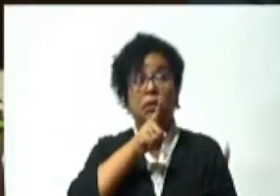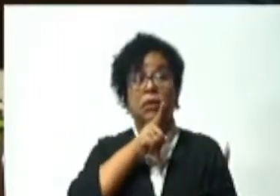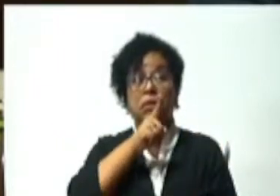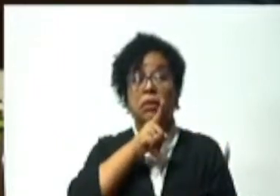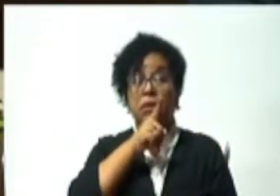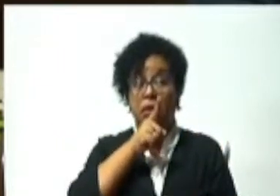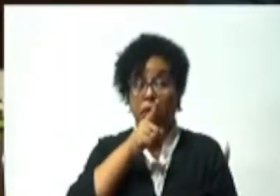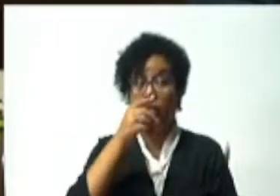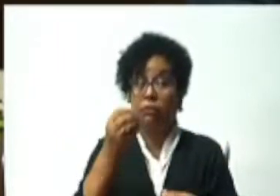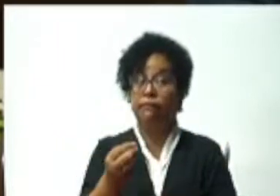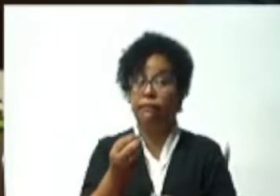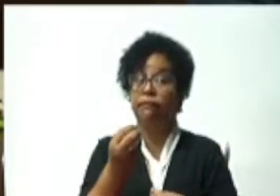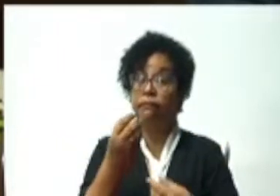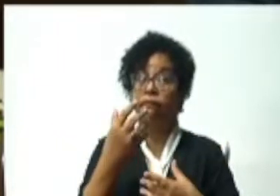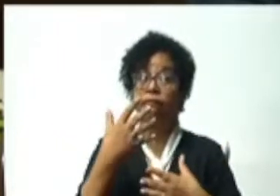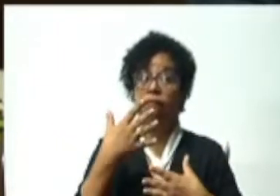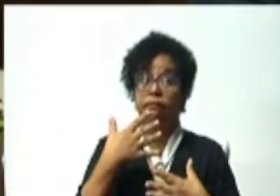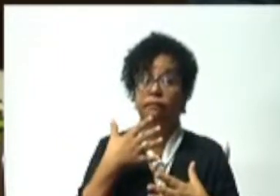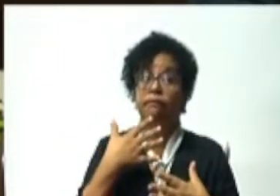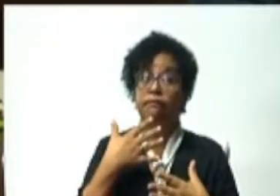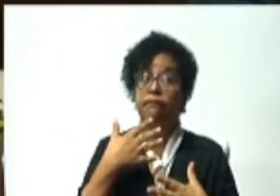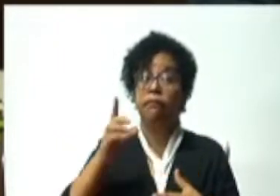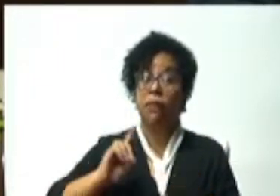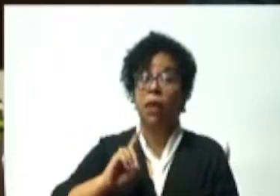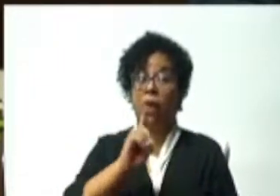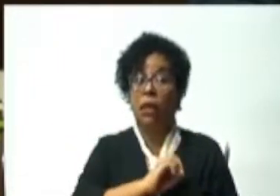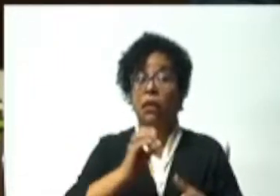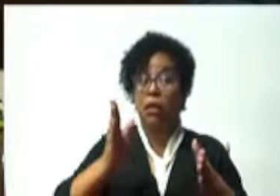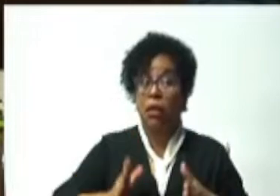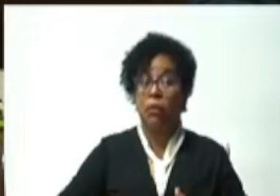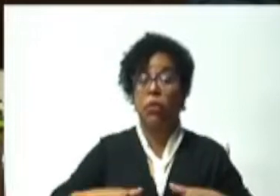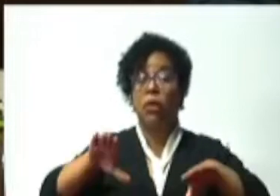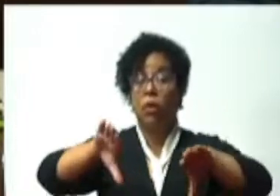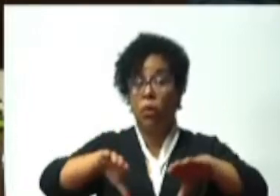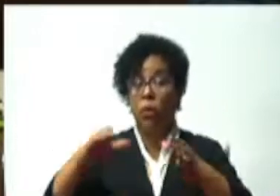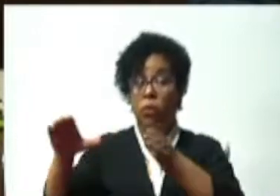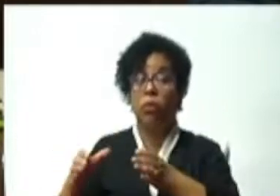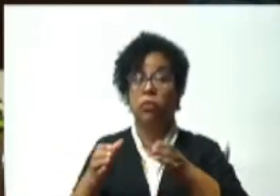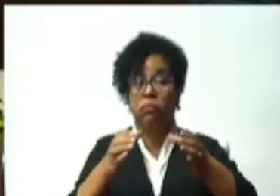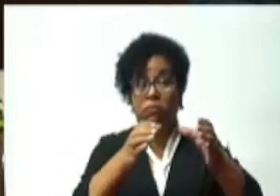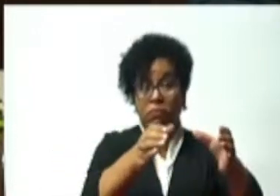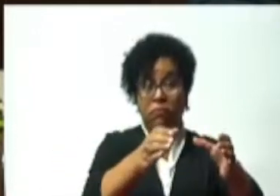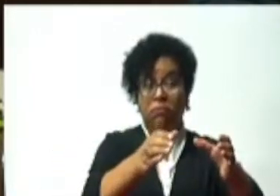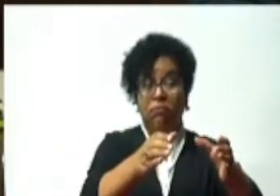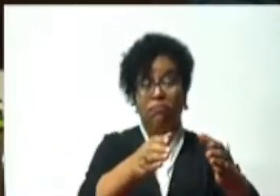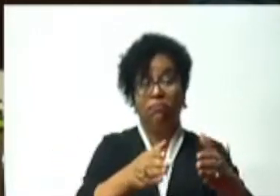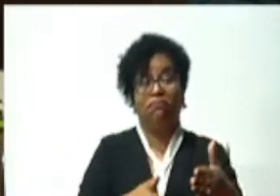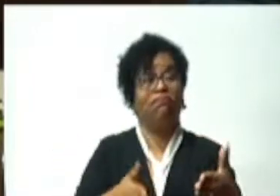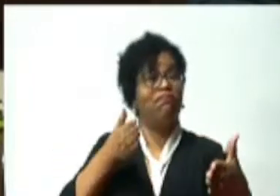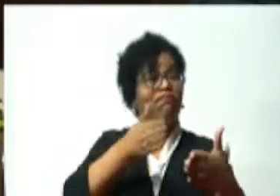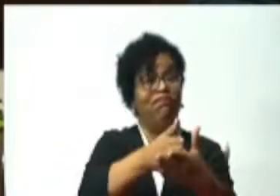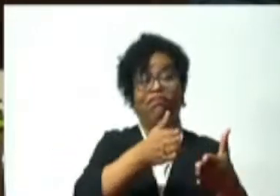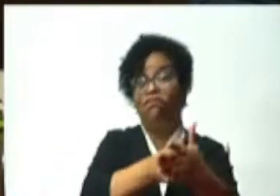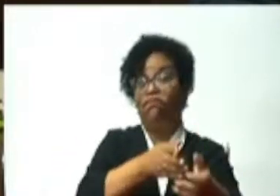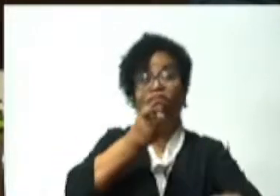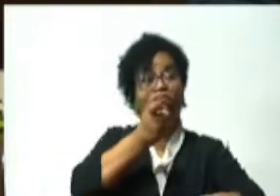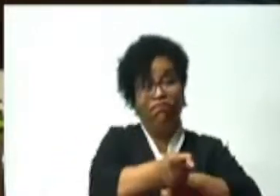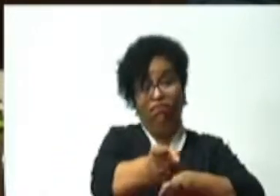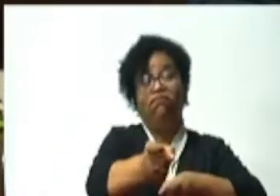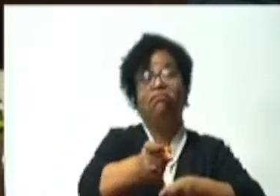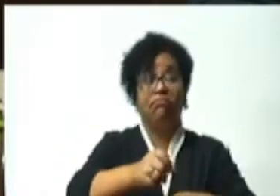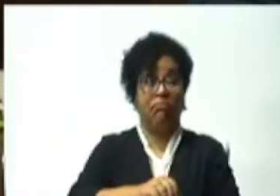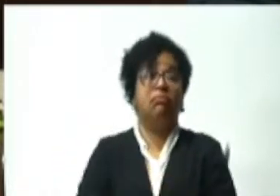que los señores diputados fueron maltratados en el Ministerio de Educación. Esas son las noticias que tengo.